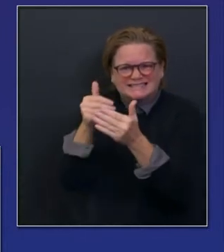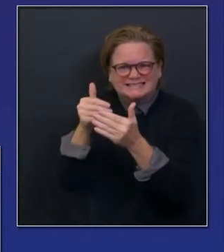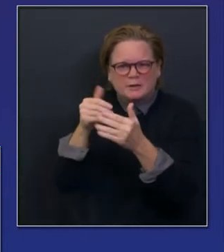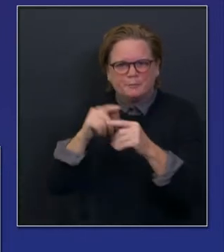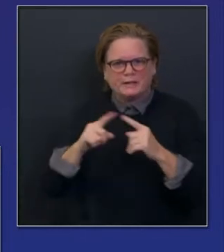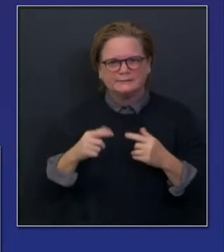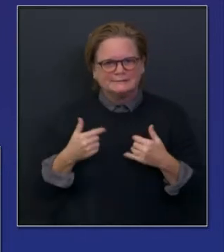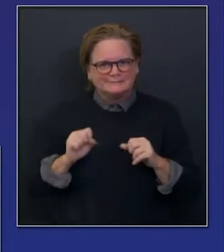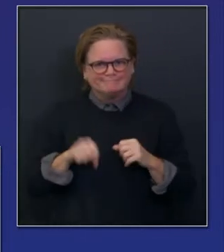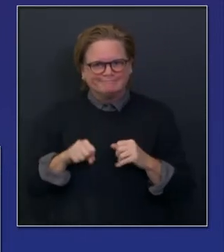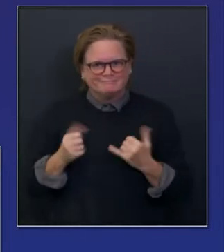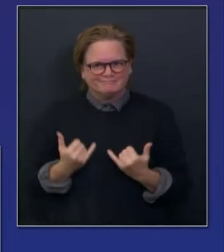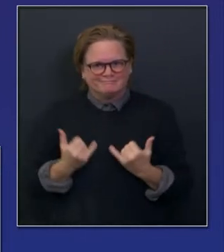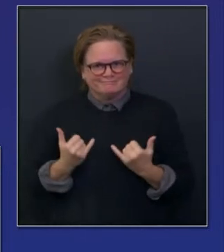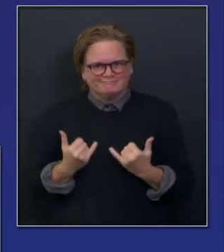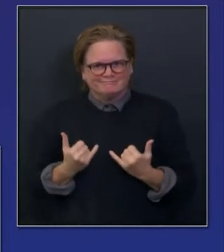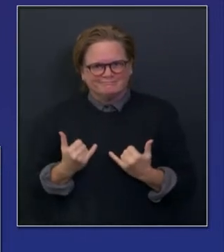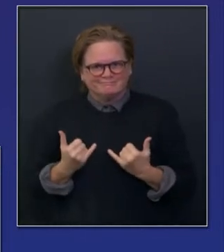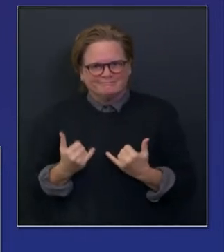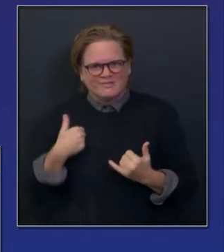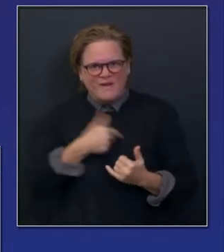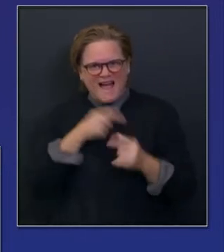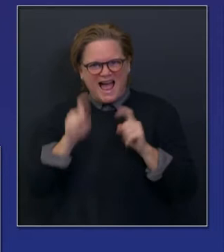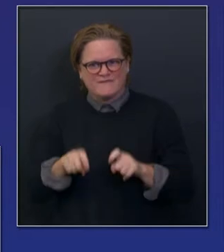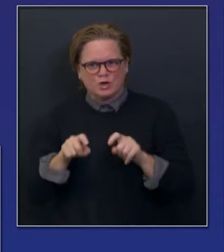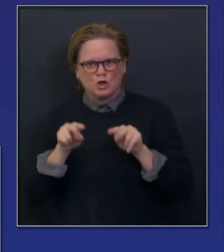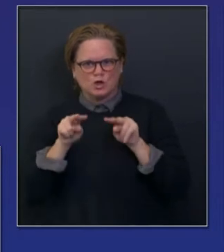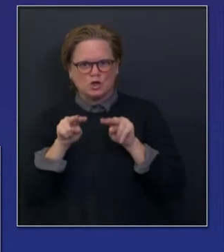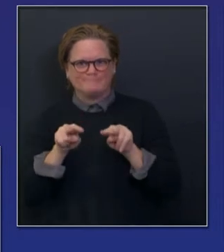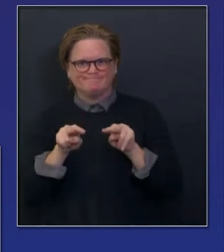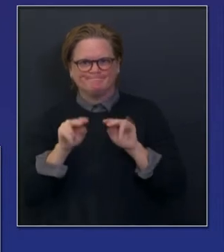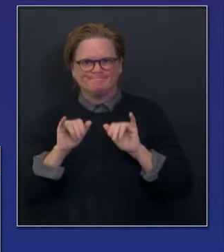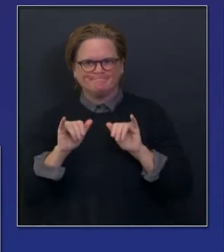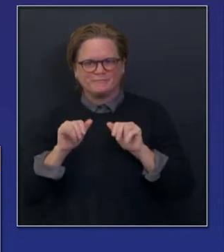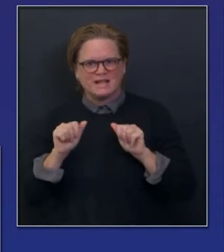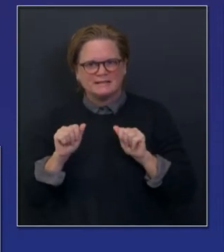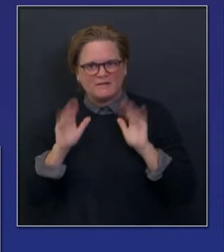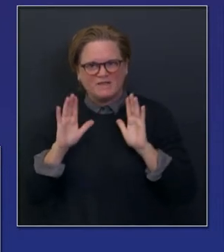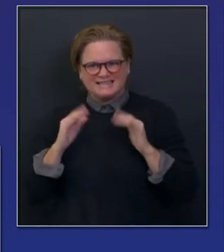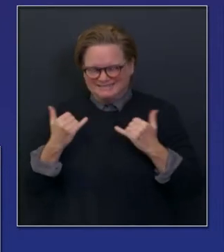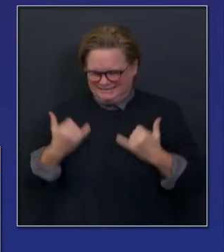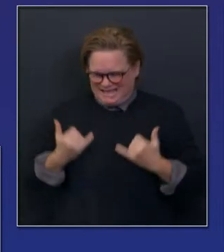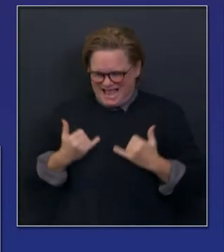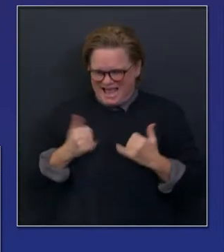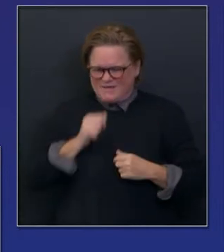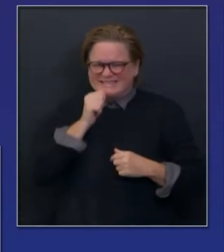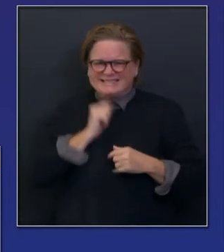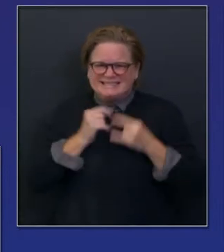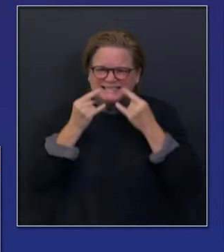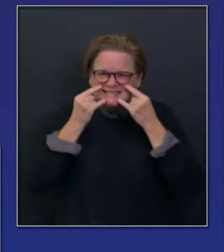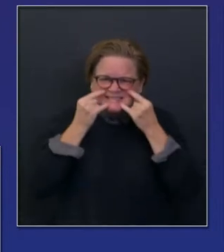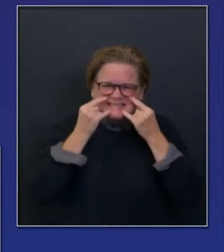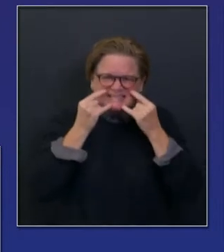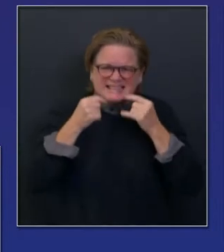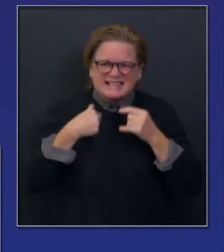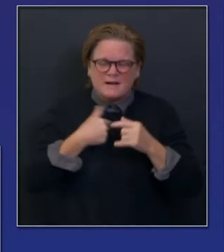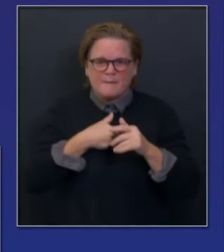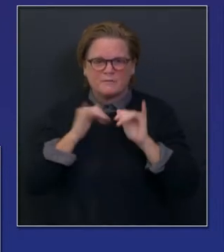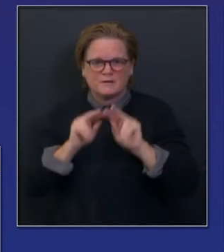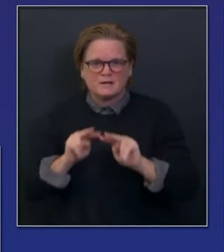nosotros, en nuestras decisiones, no solo las condiciones existentes. Así que instamos que sigan en